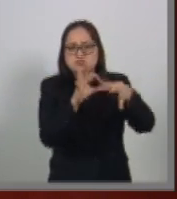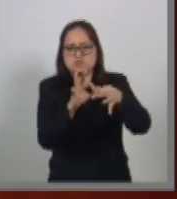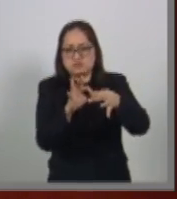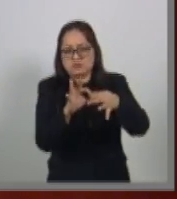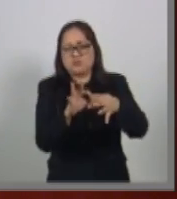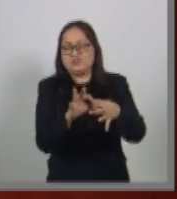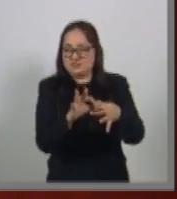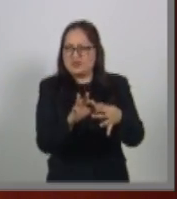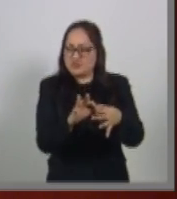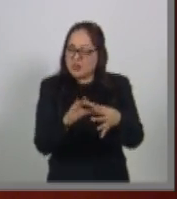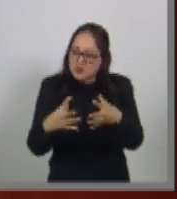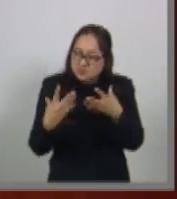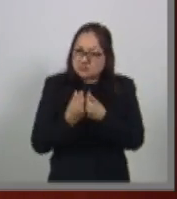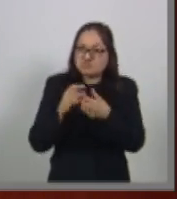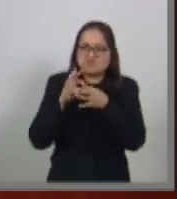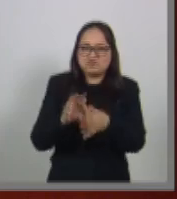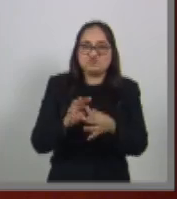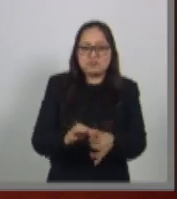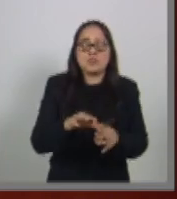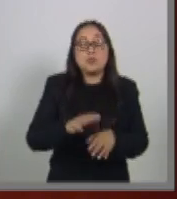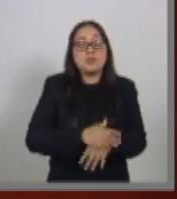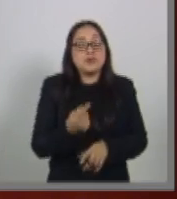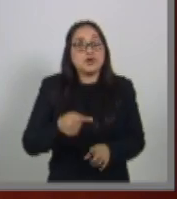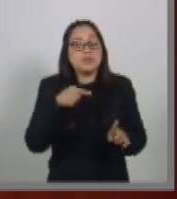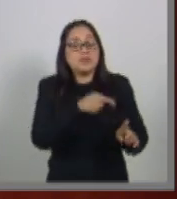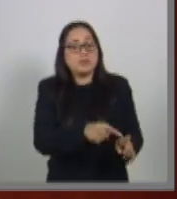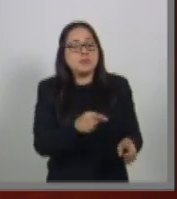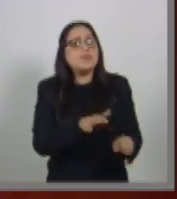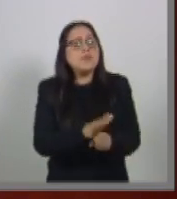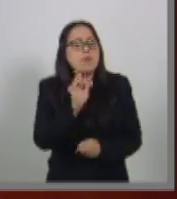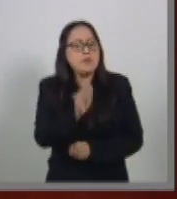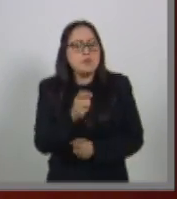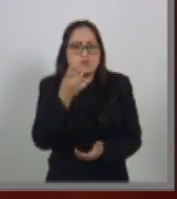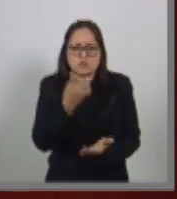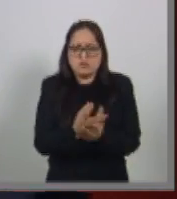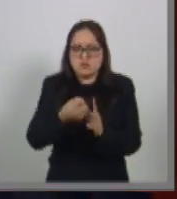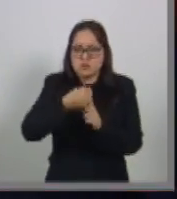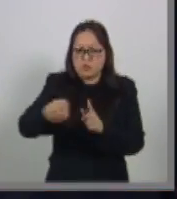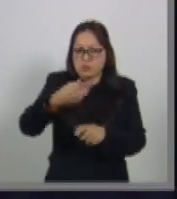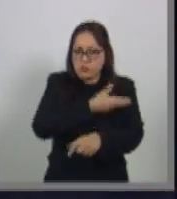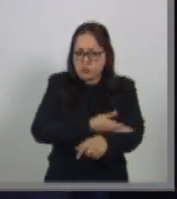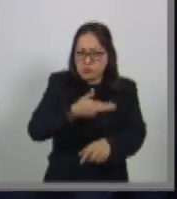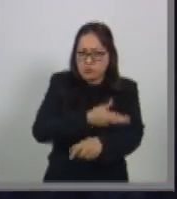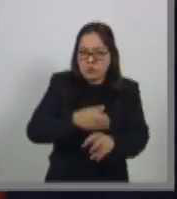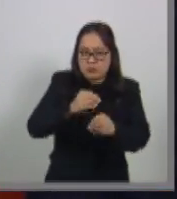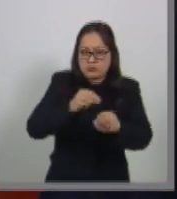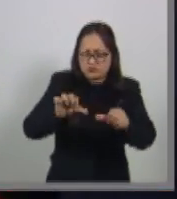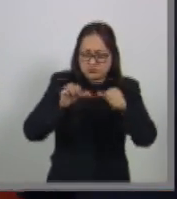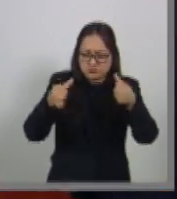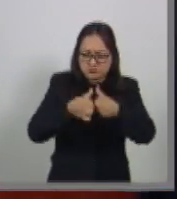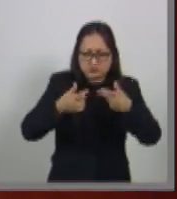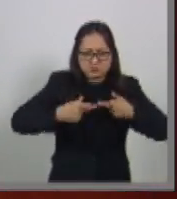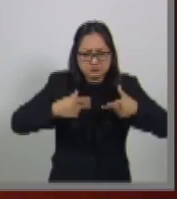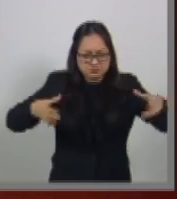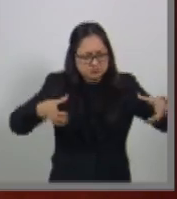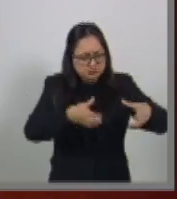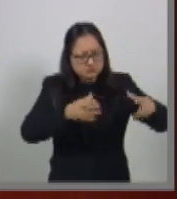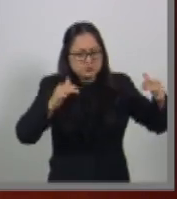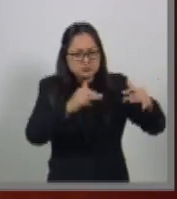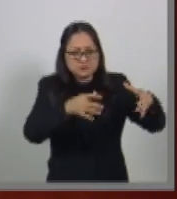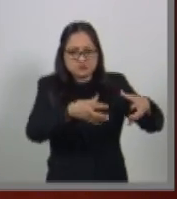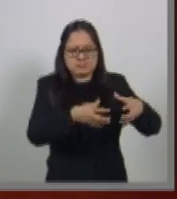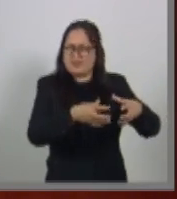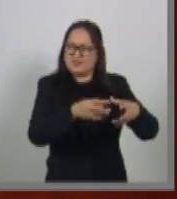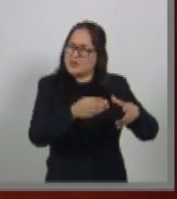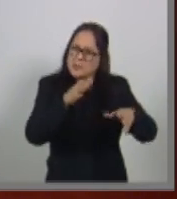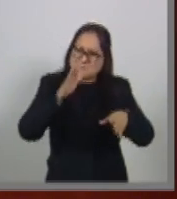que sus funciones van más allá de la exclusiva organización y asociación de individuos. En una coyuntura